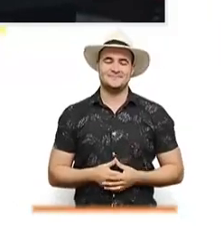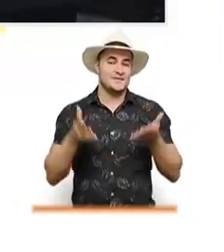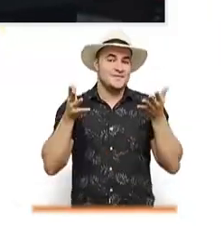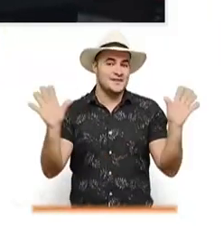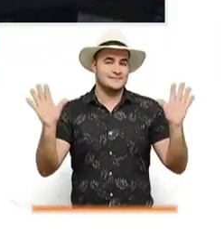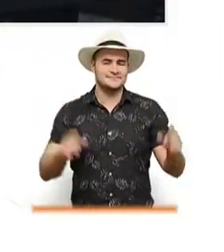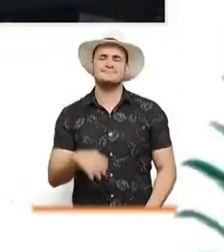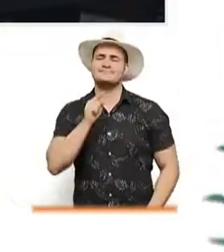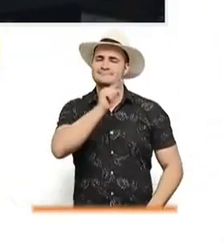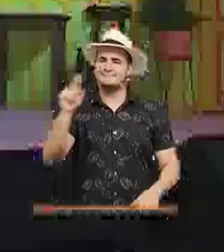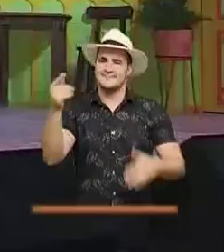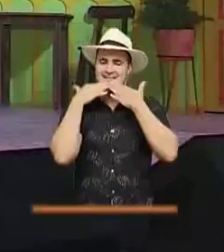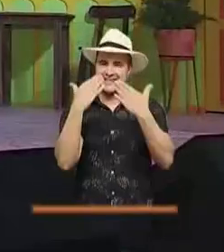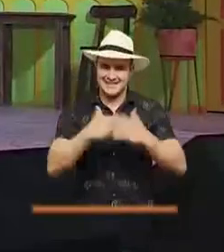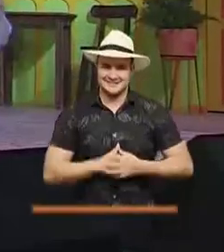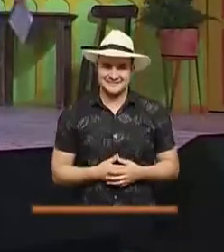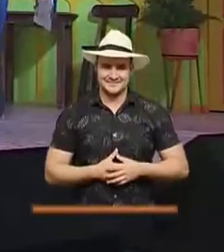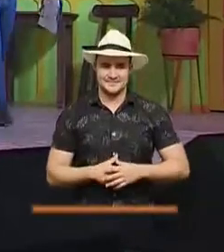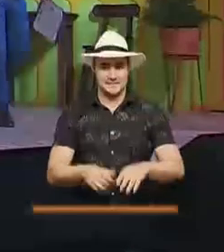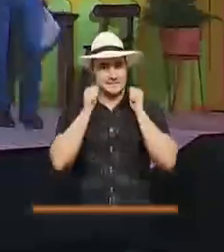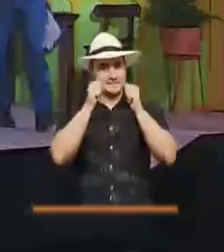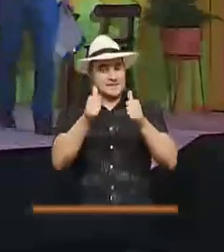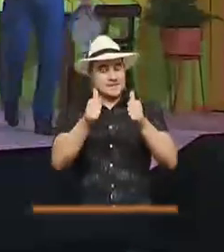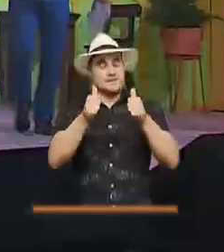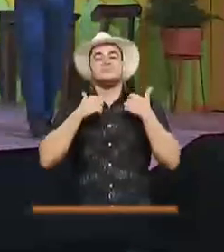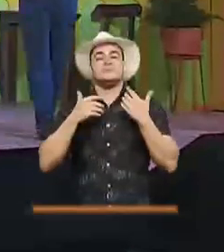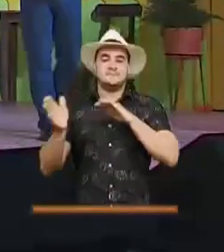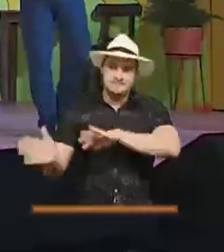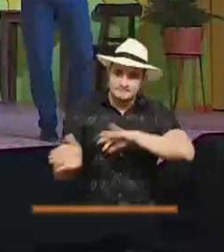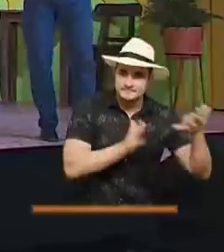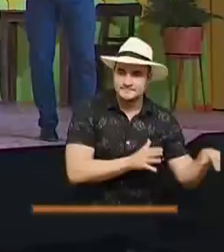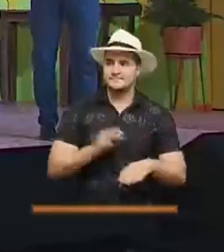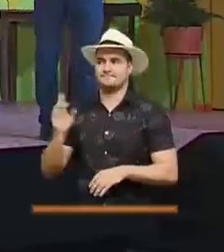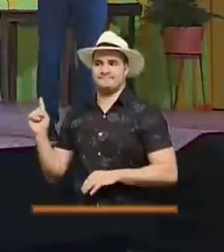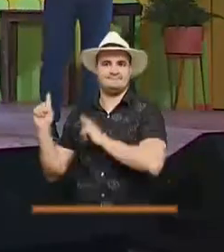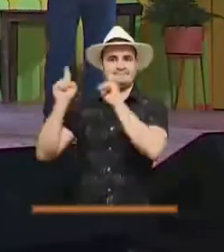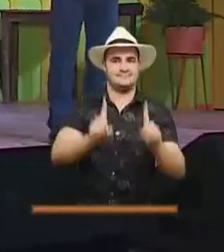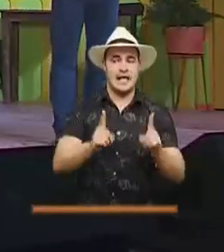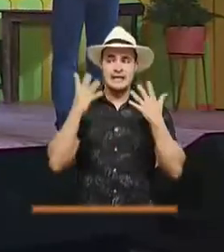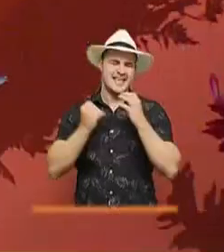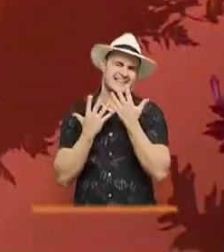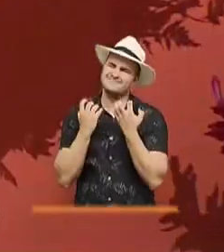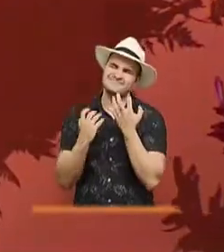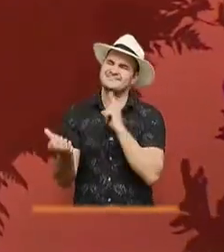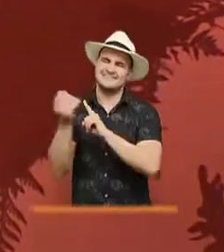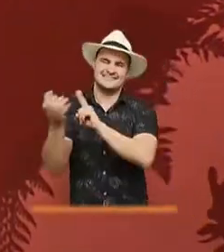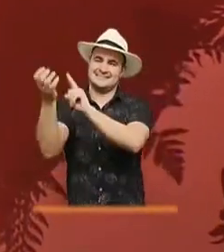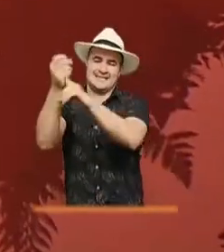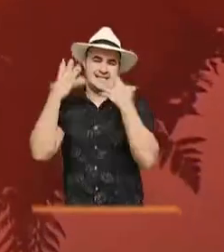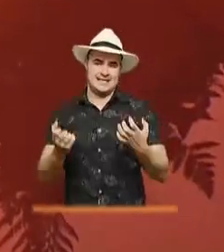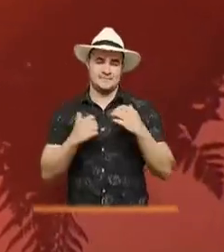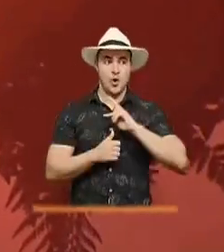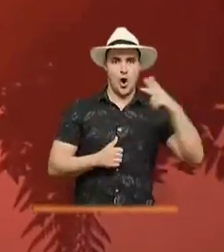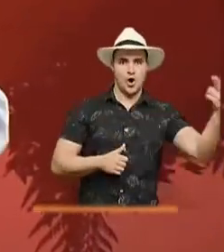Trovadores, muchas gracias. Dejemos la quietica y termina. Vienen dos trovadores. El uno que quiere volar alto en la trova, el otro que quiere meter su